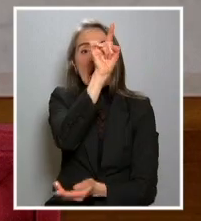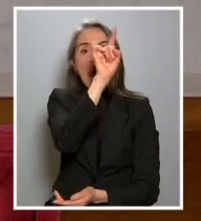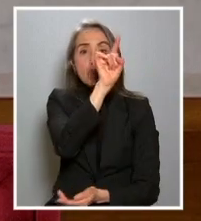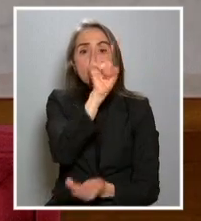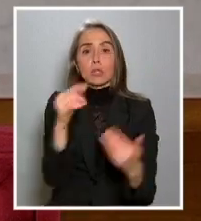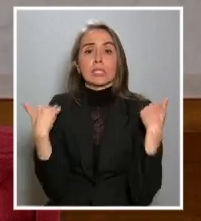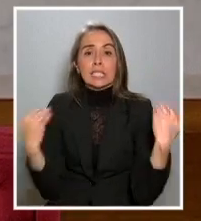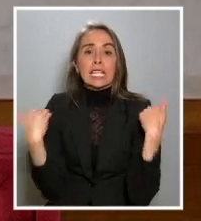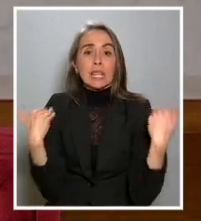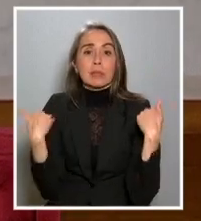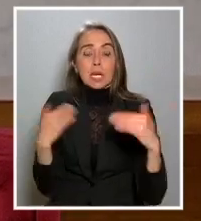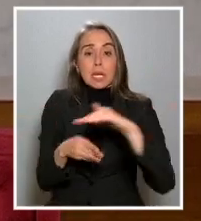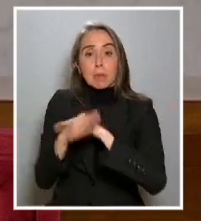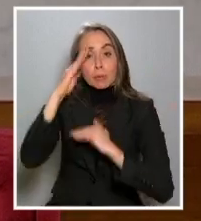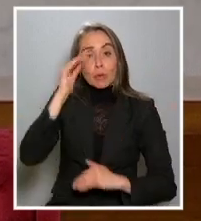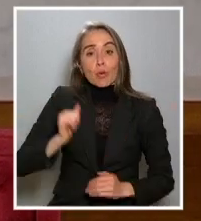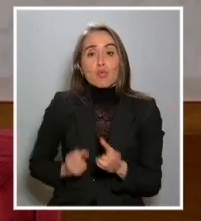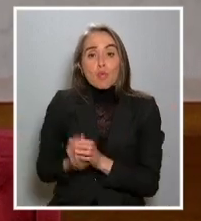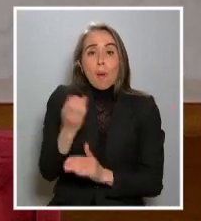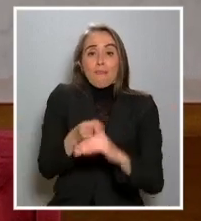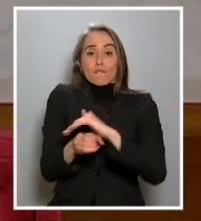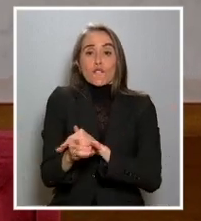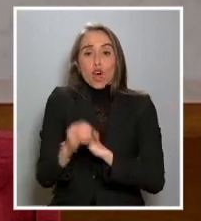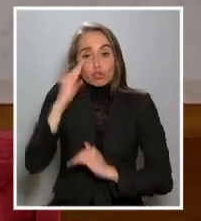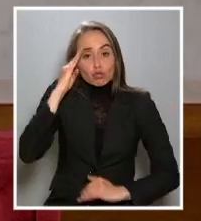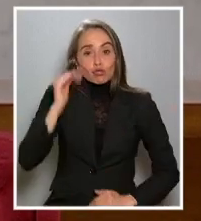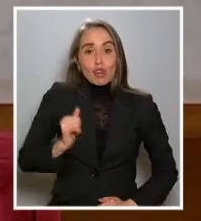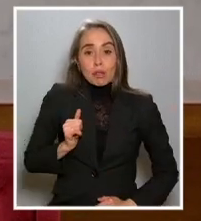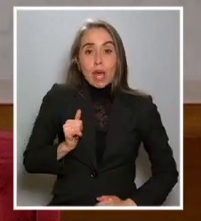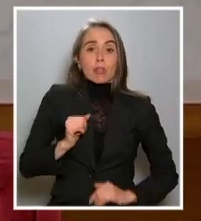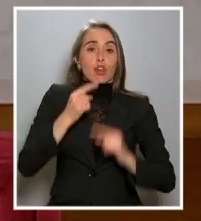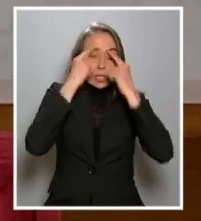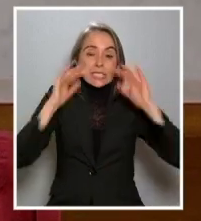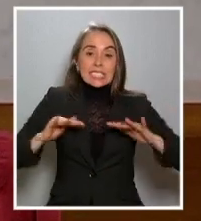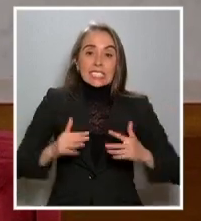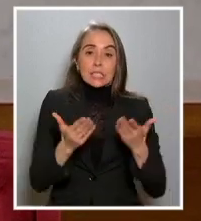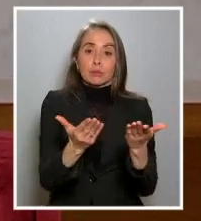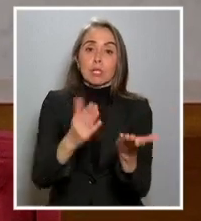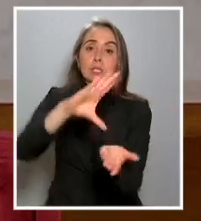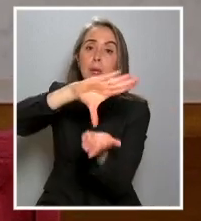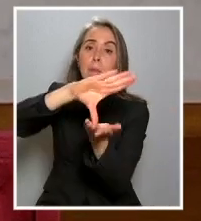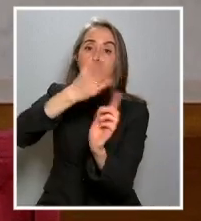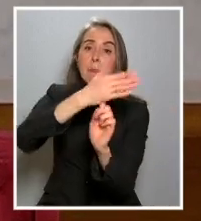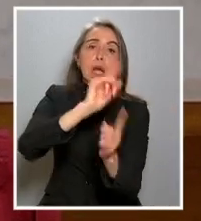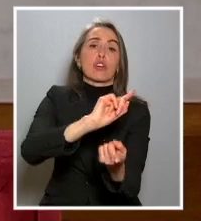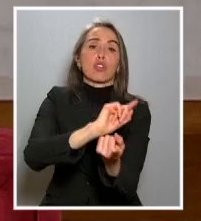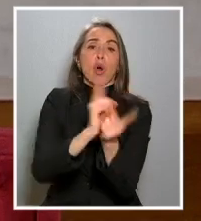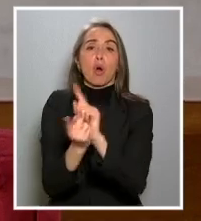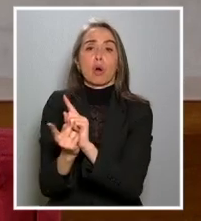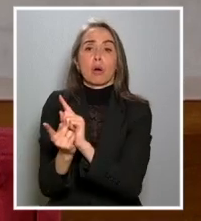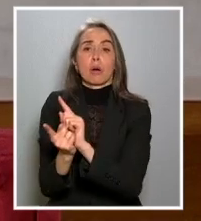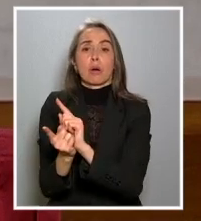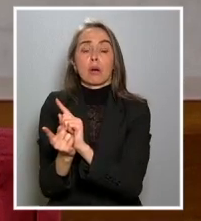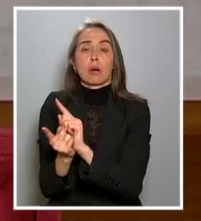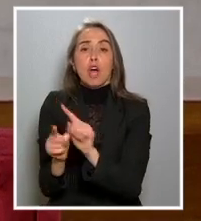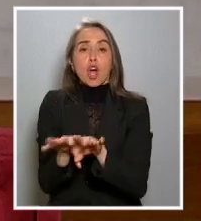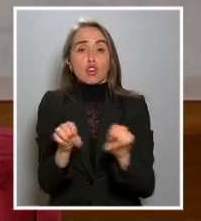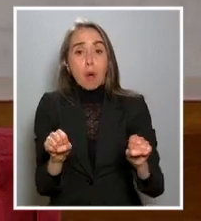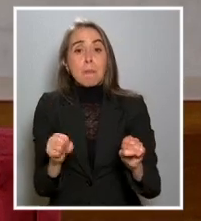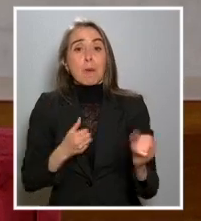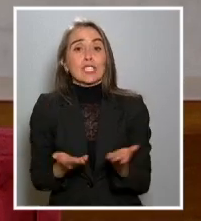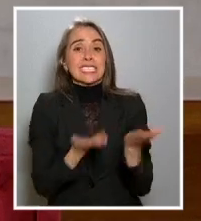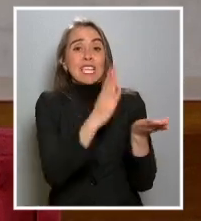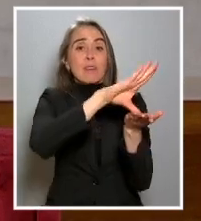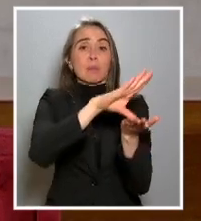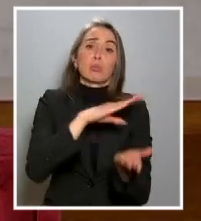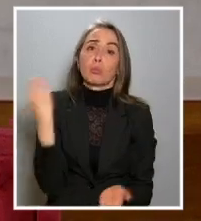en su entrenamiento se espera que los conscriptos pongan su esfuerzo al servicio de la patria, no que paguen este compromiso con su